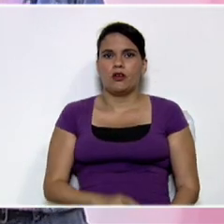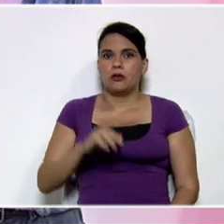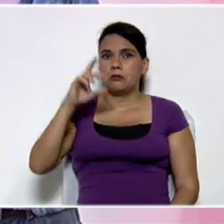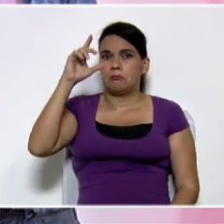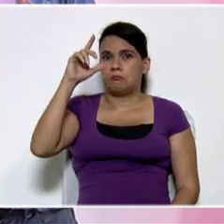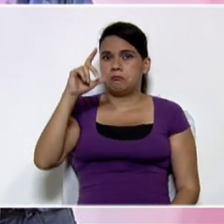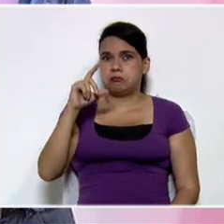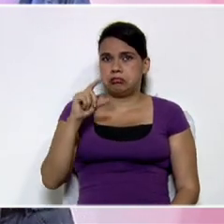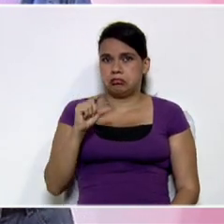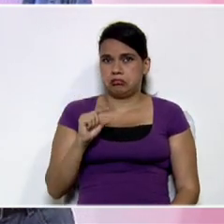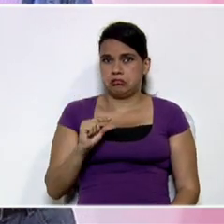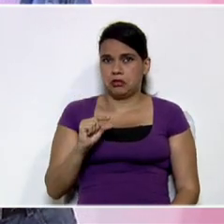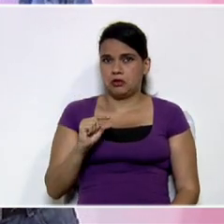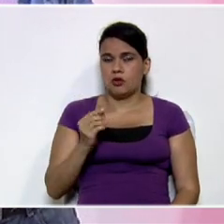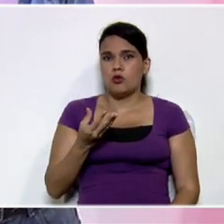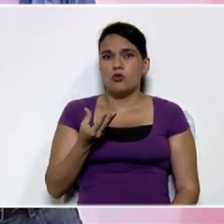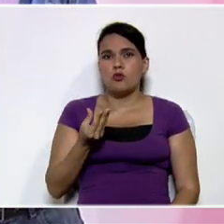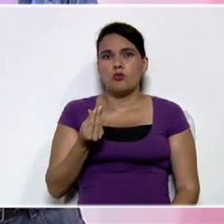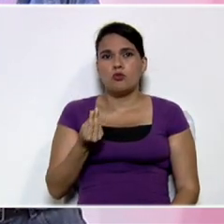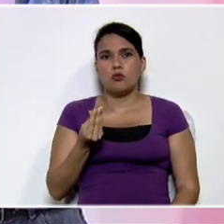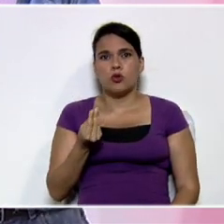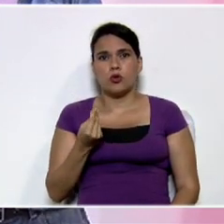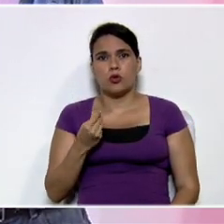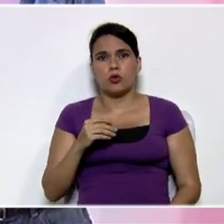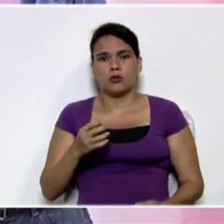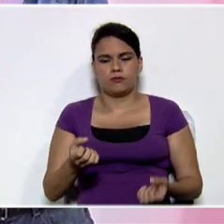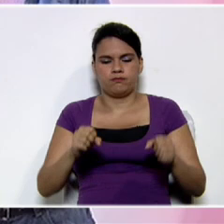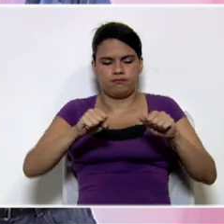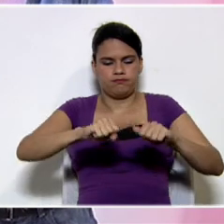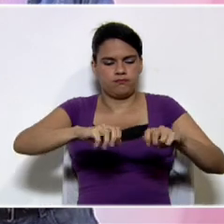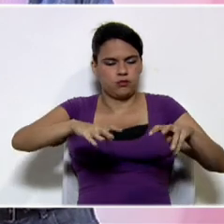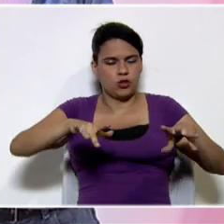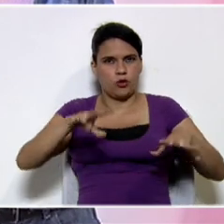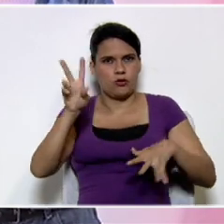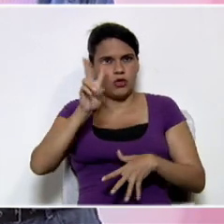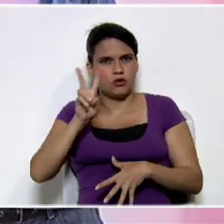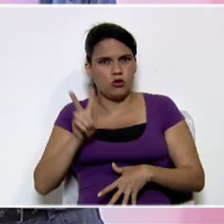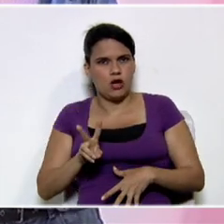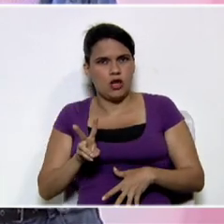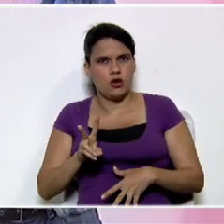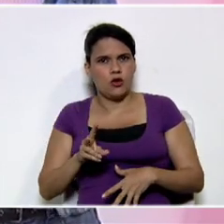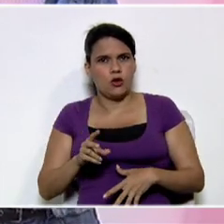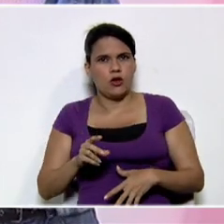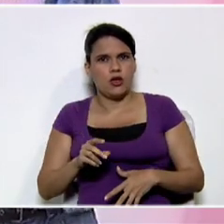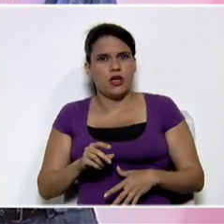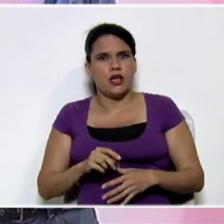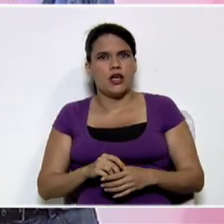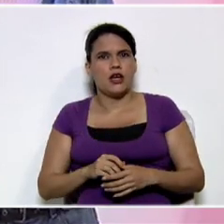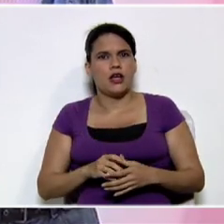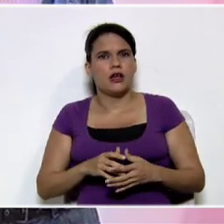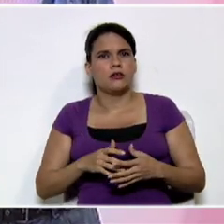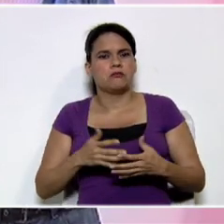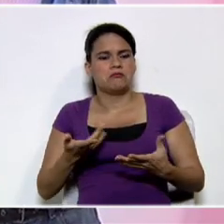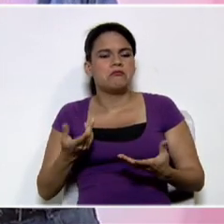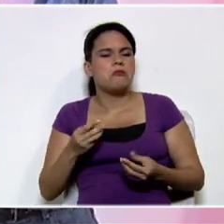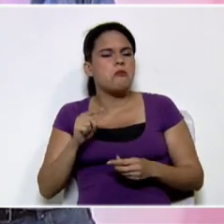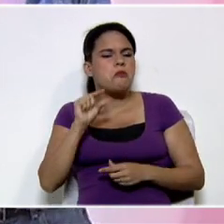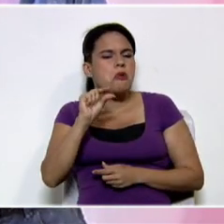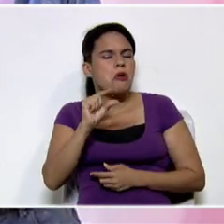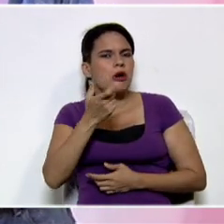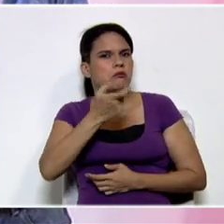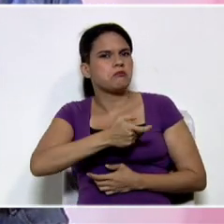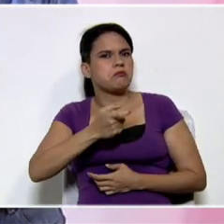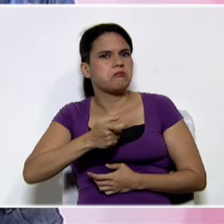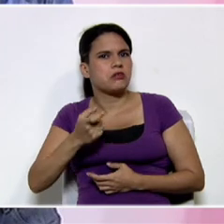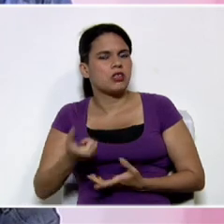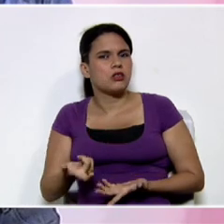baja. Se puede decir que la mayoría del territorio venezolano fue una población bastante, o un territorio bastante despoblado.